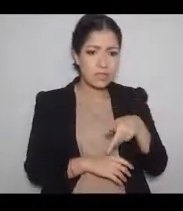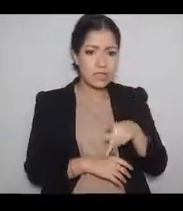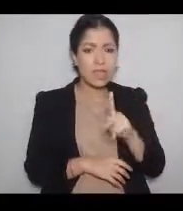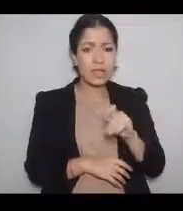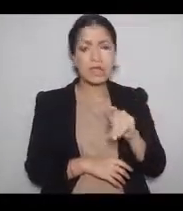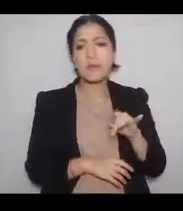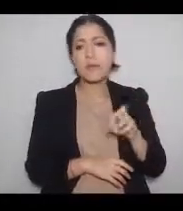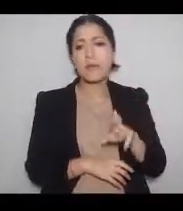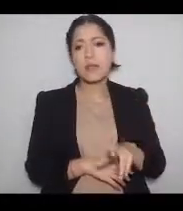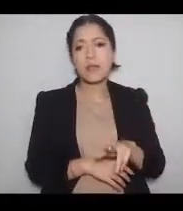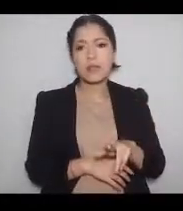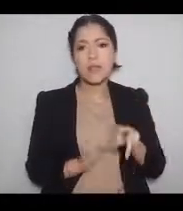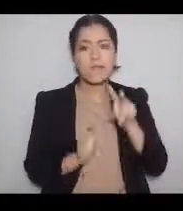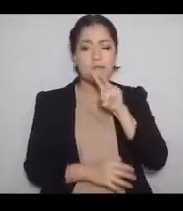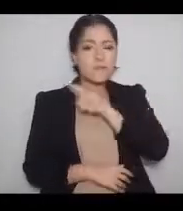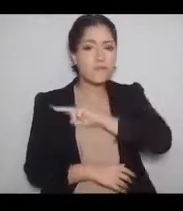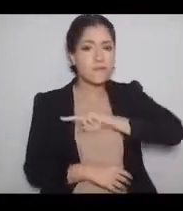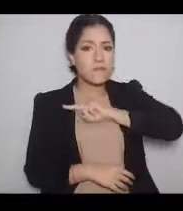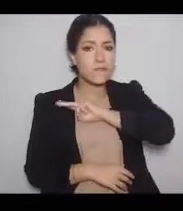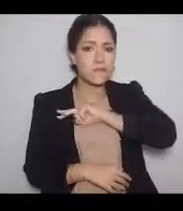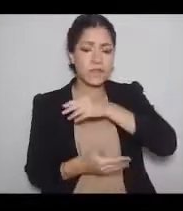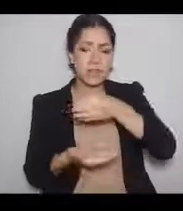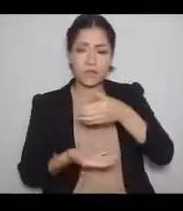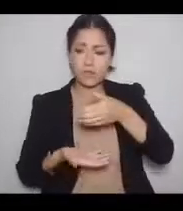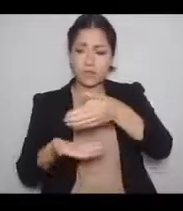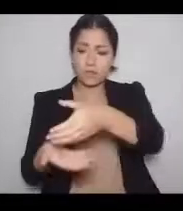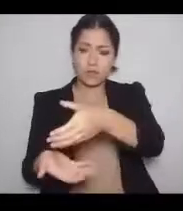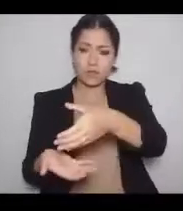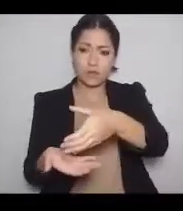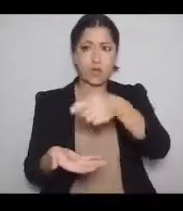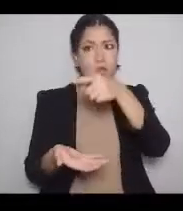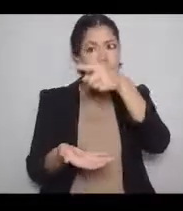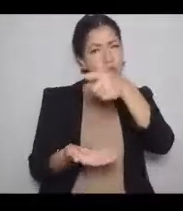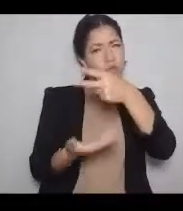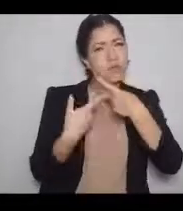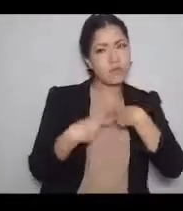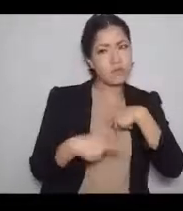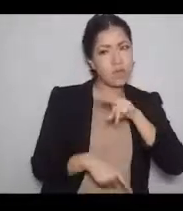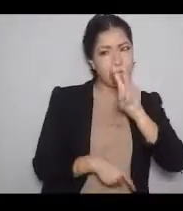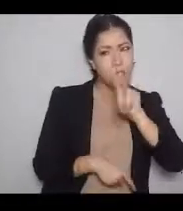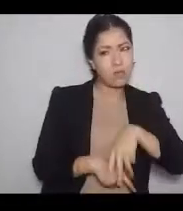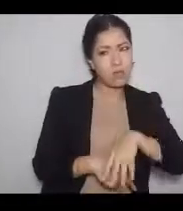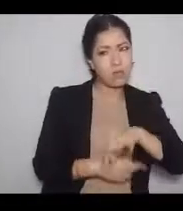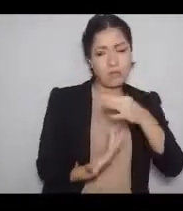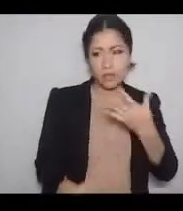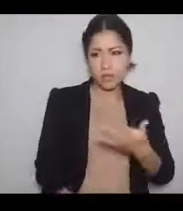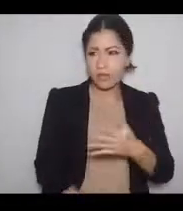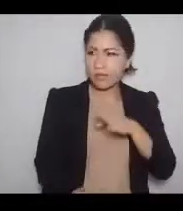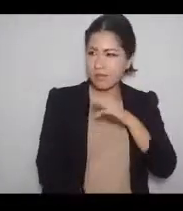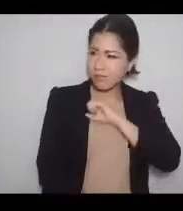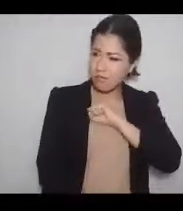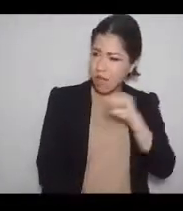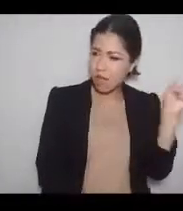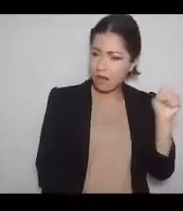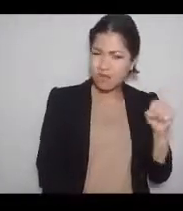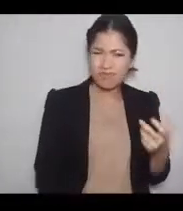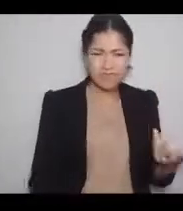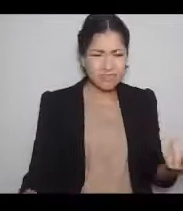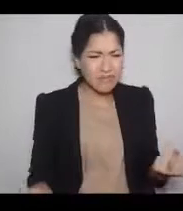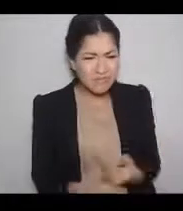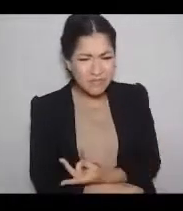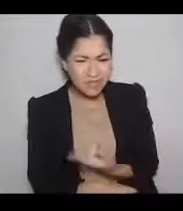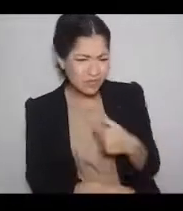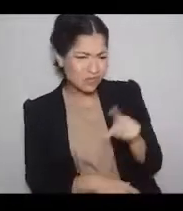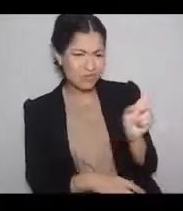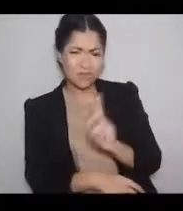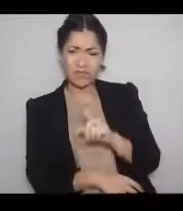¿Qué? Pero contigo, ¿qué? Pero no era ningún culerito. Lo dices como si el culero fuera yo. No, tú eres tu personaje. No eres nada más. A mí no me